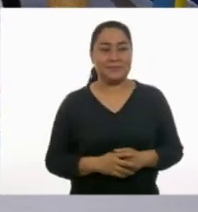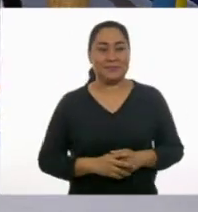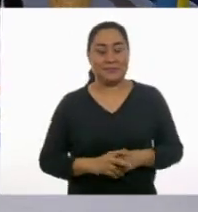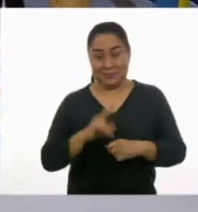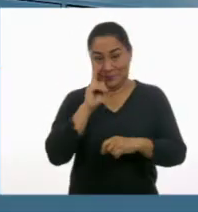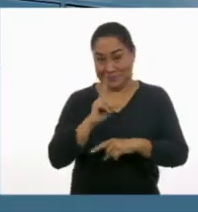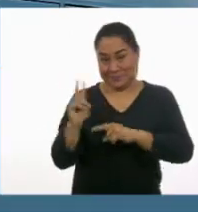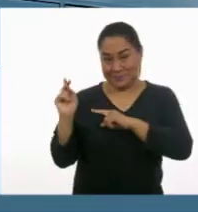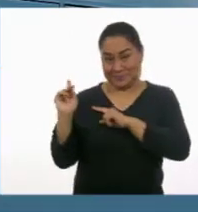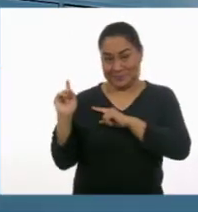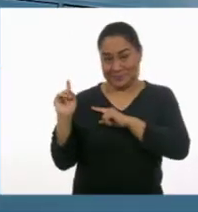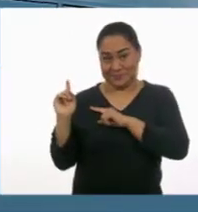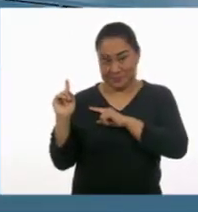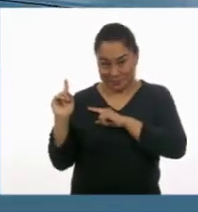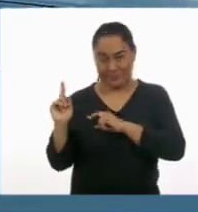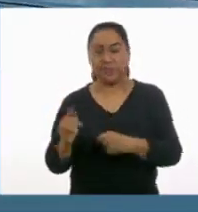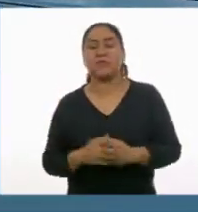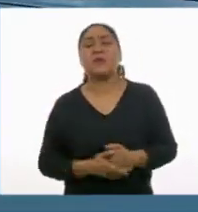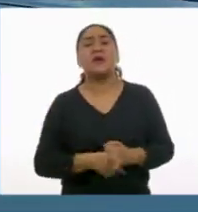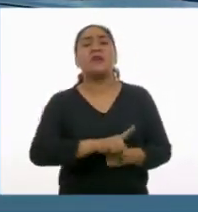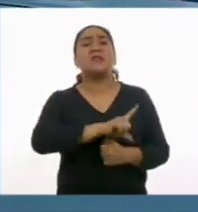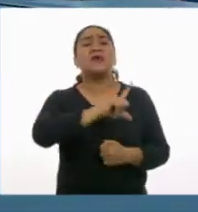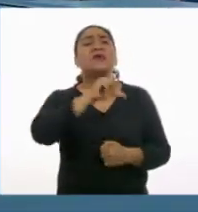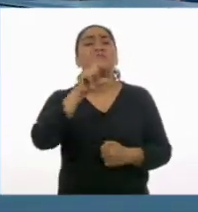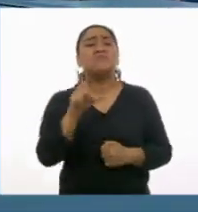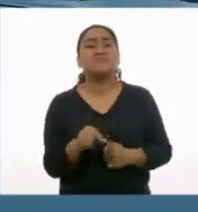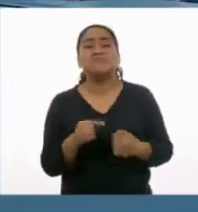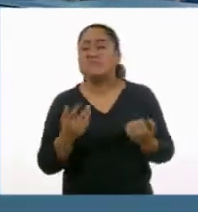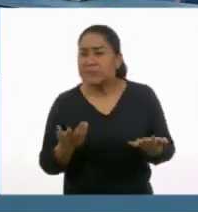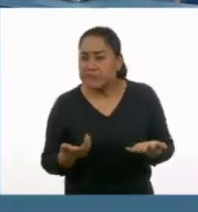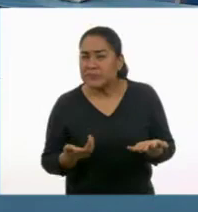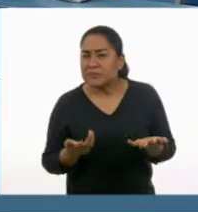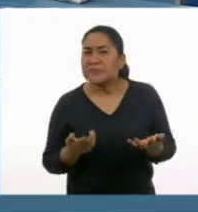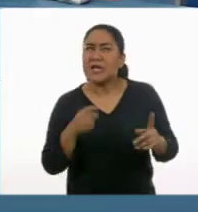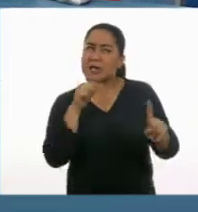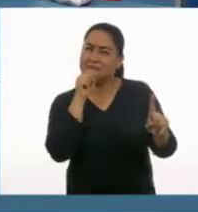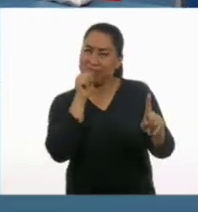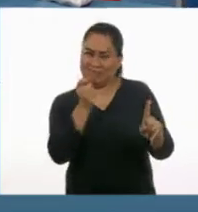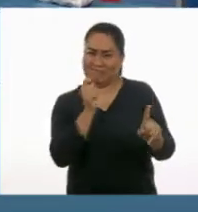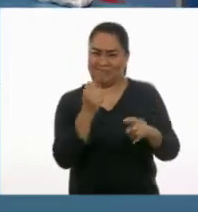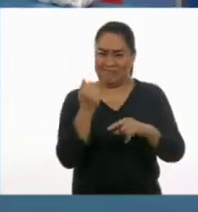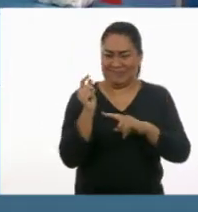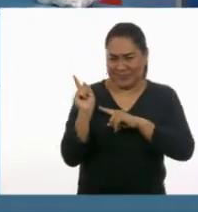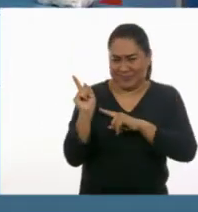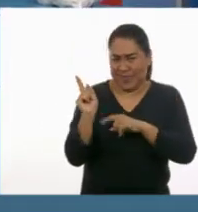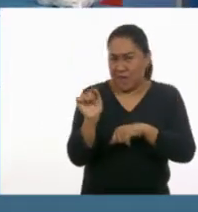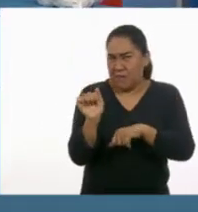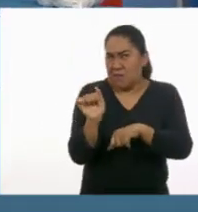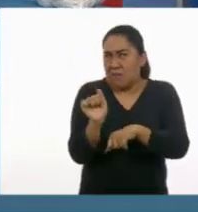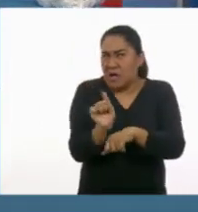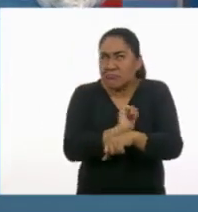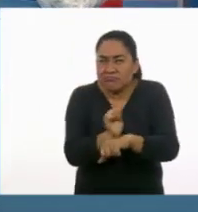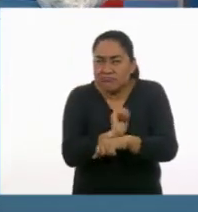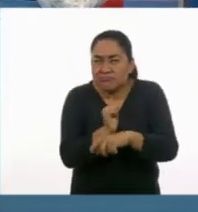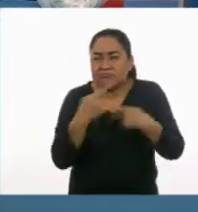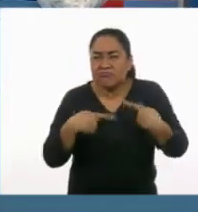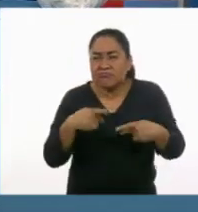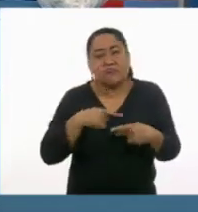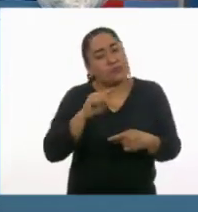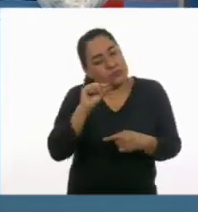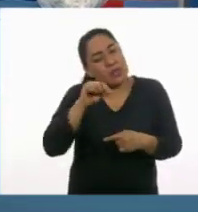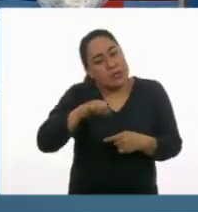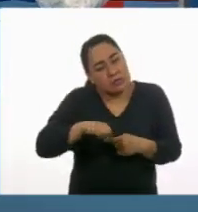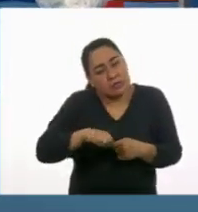esto así. A ver, muy bien. Y ahora también ella es un personaje que ya es mayor de edad. Ajá. ¿Sí? Y